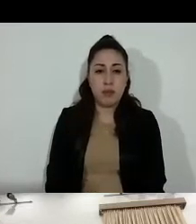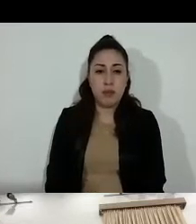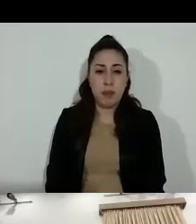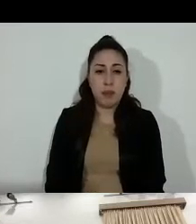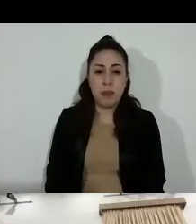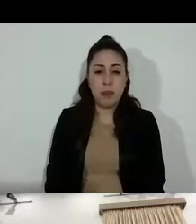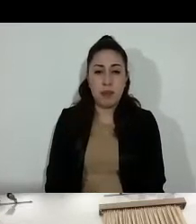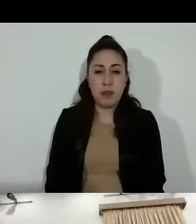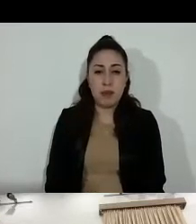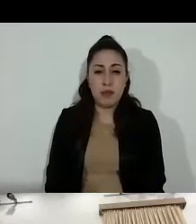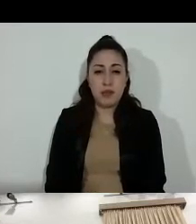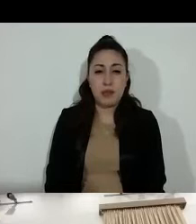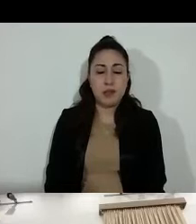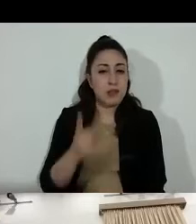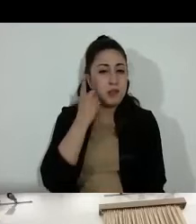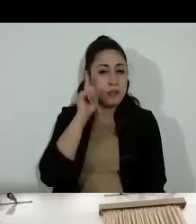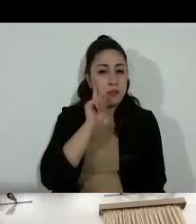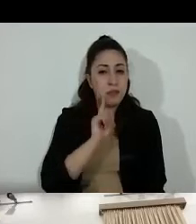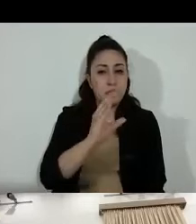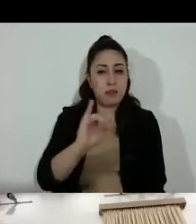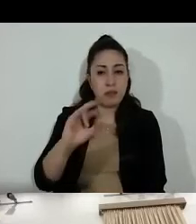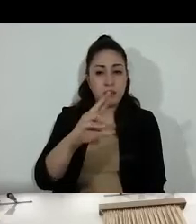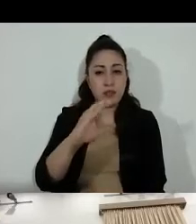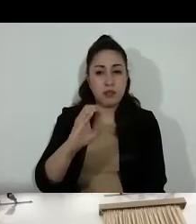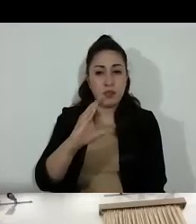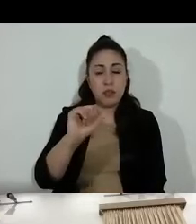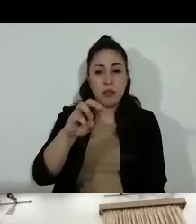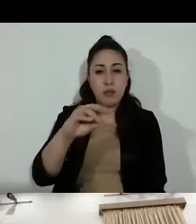diputado. Diputada Circe Camacho Bastida.